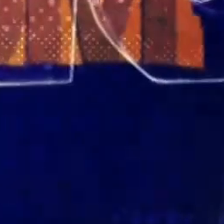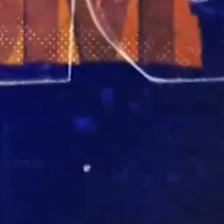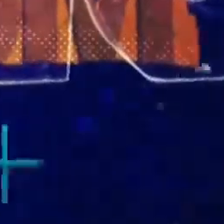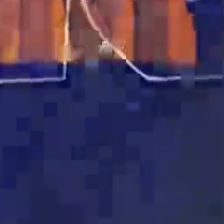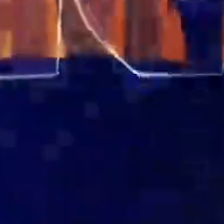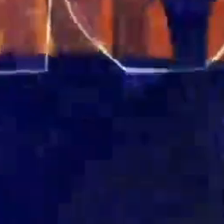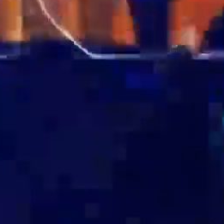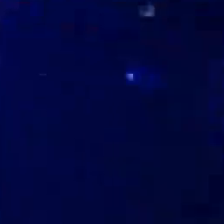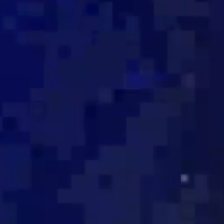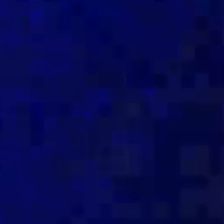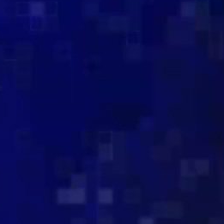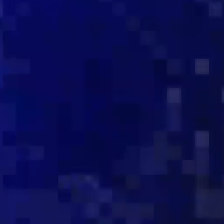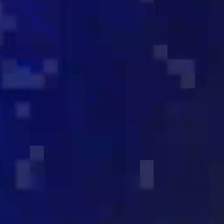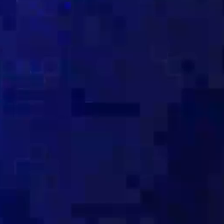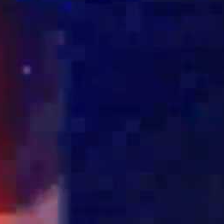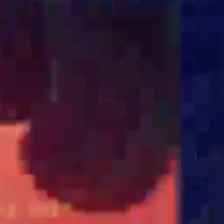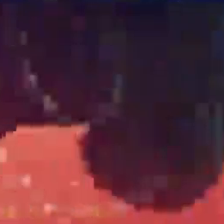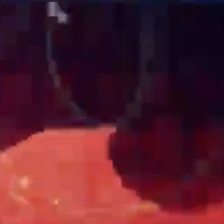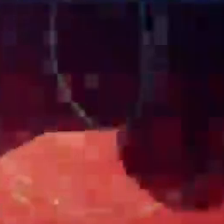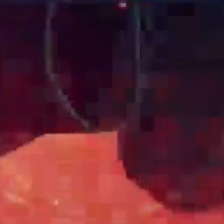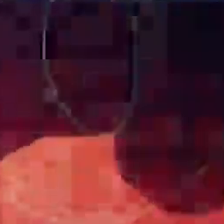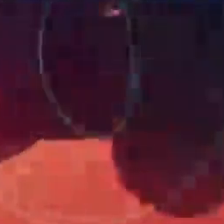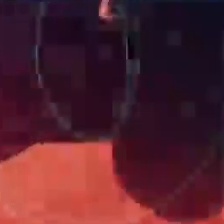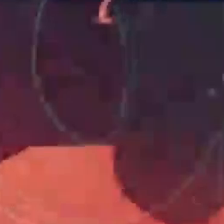Señores, no los canso más, pero fíjense lo que voy a hacer.